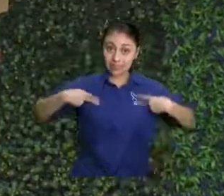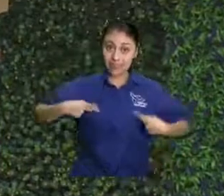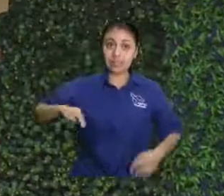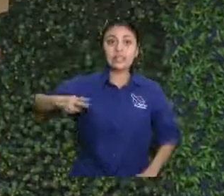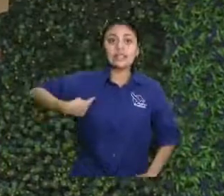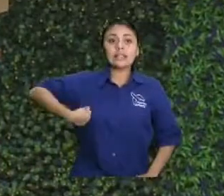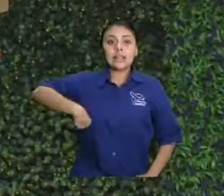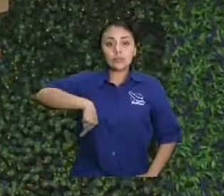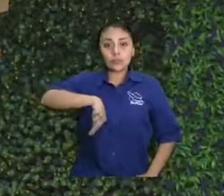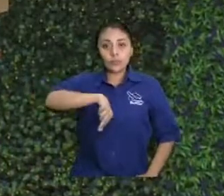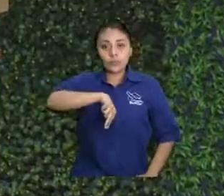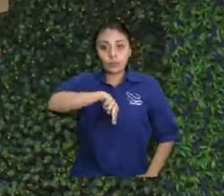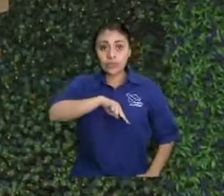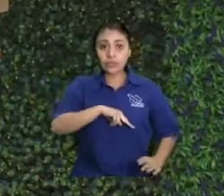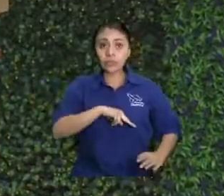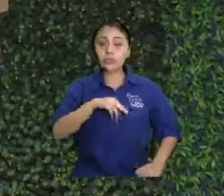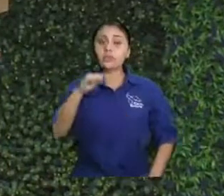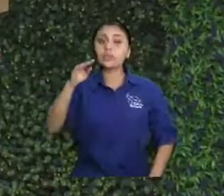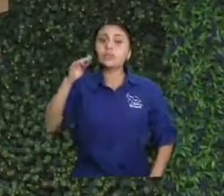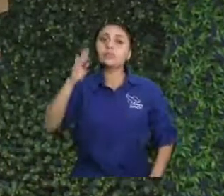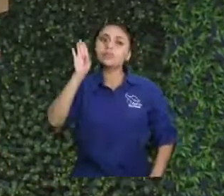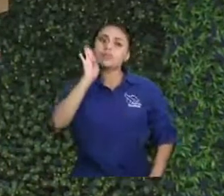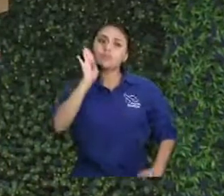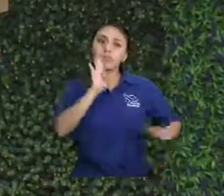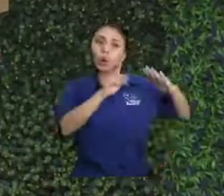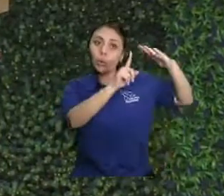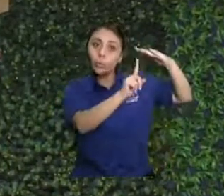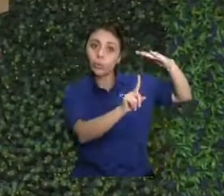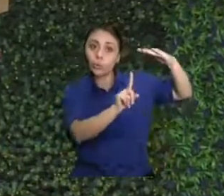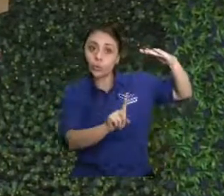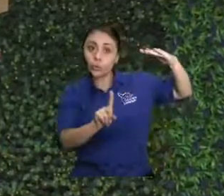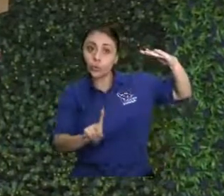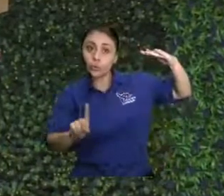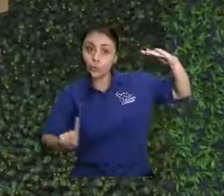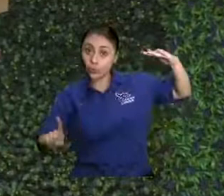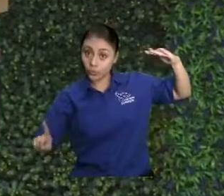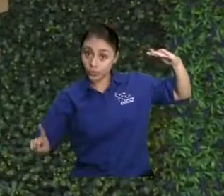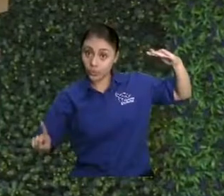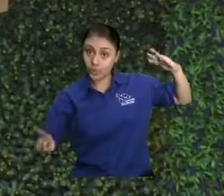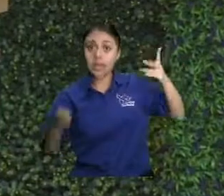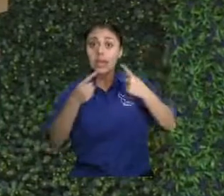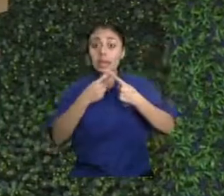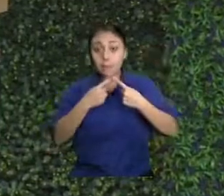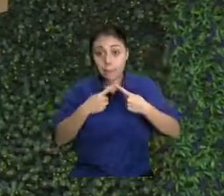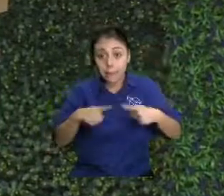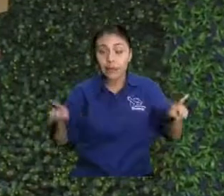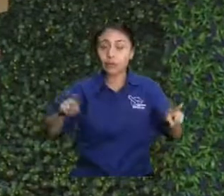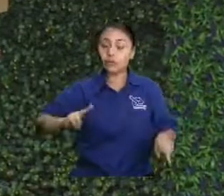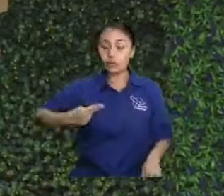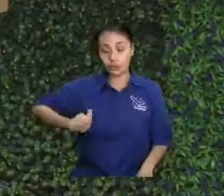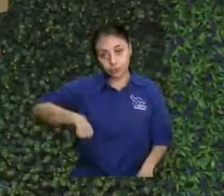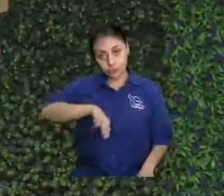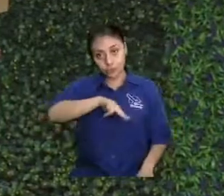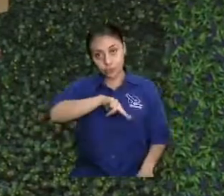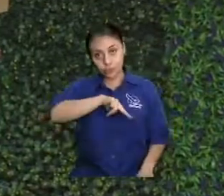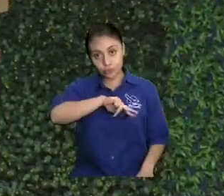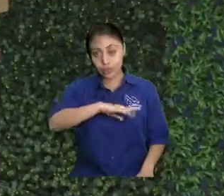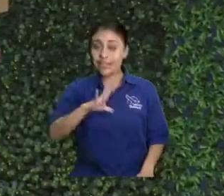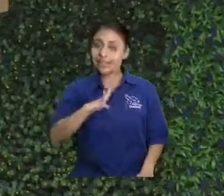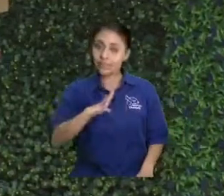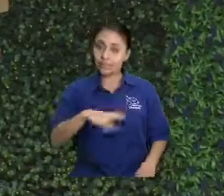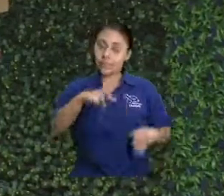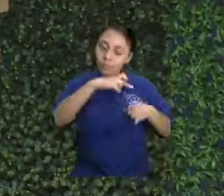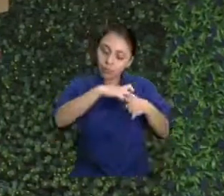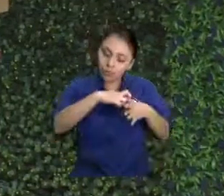todas esas cosas que tiene la humanidad, pues nosotros también la tenemos. Lo único que nosotros tenemos que ir purificándolo. Por eso es que la Biblia